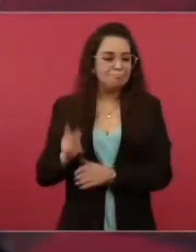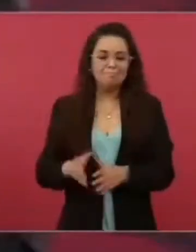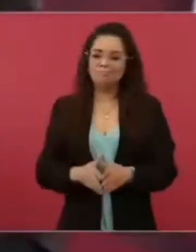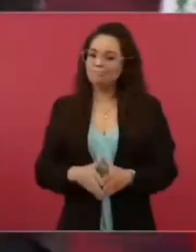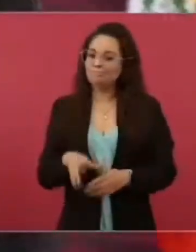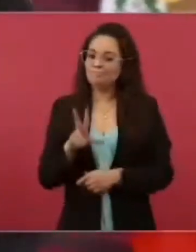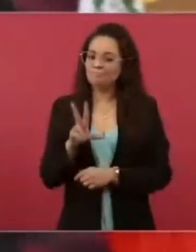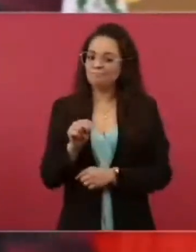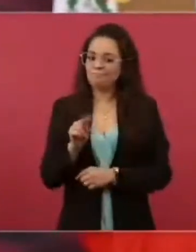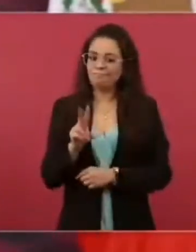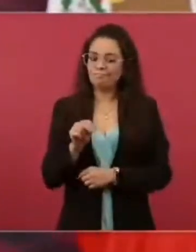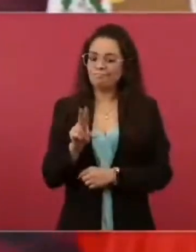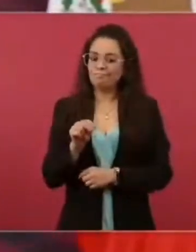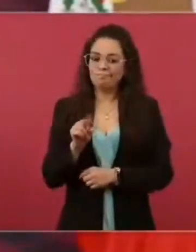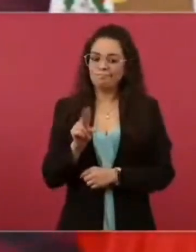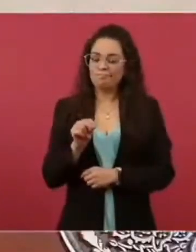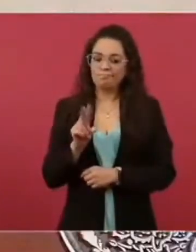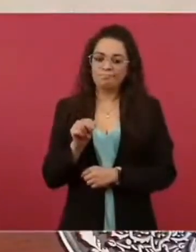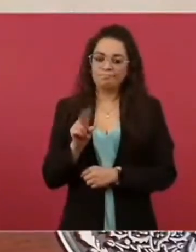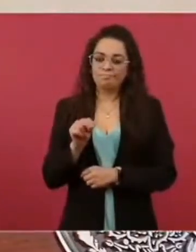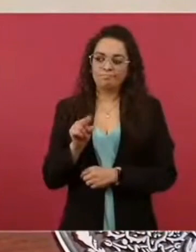no se ve mucho, pues.